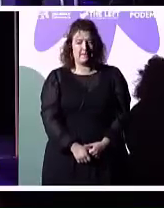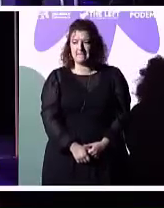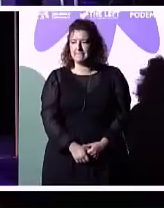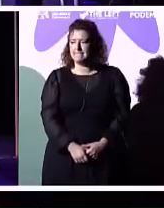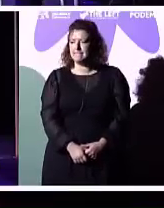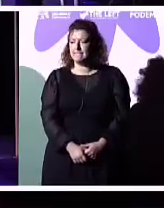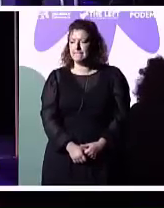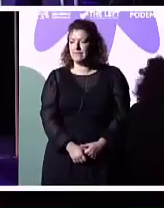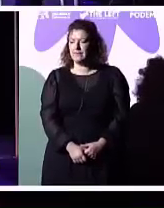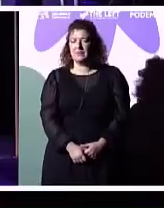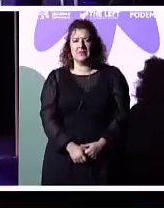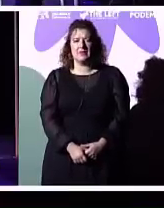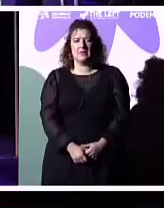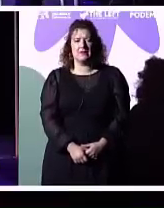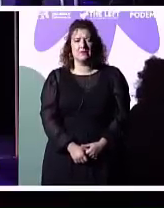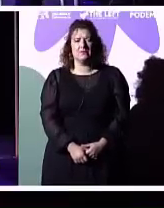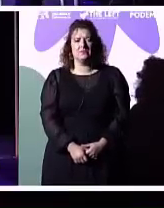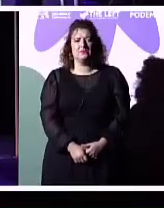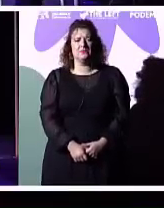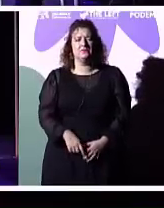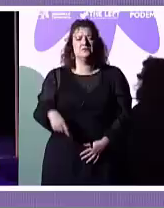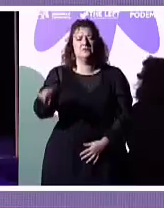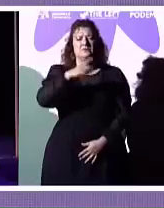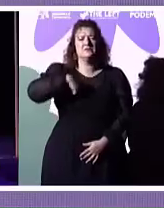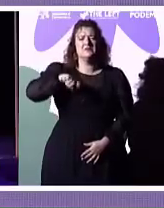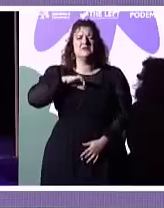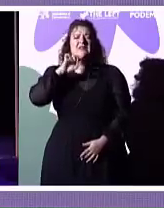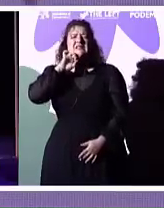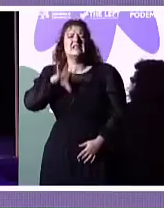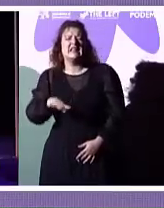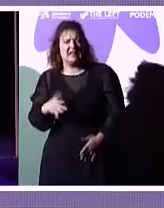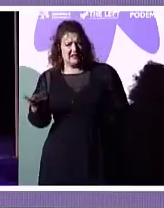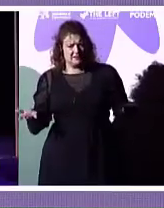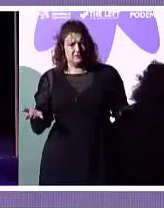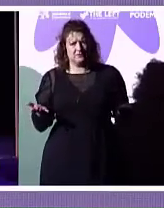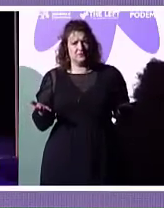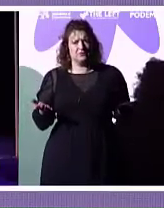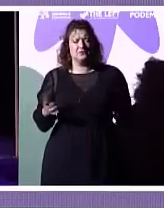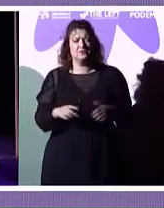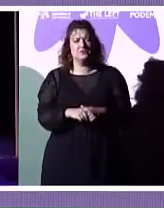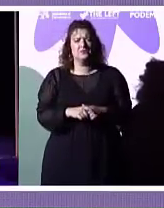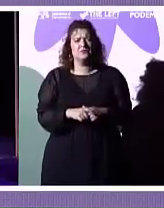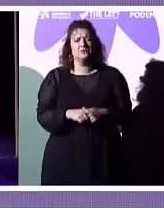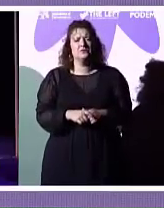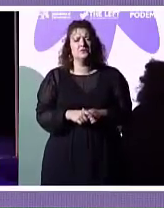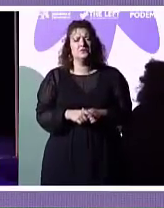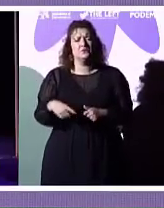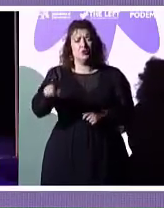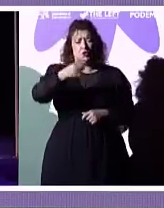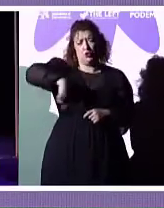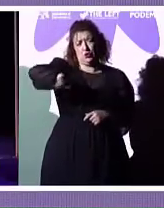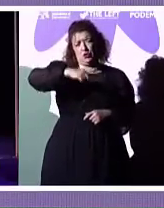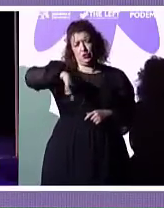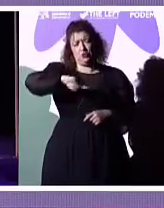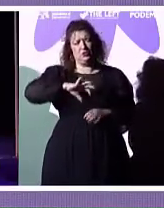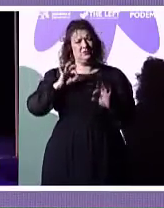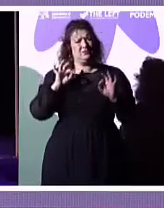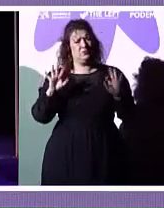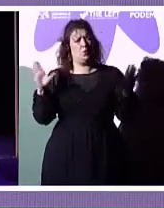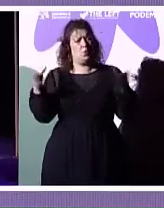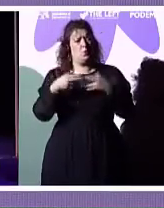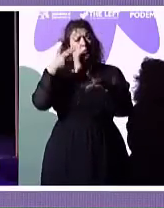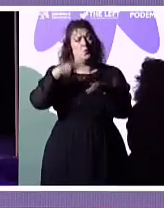Quiénes somos compañeras y compañeros nosotras y nosotros somos la fuerza